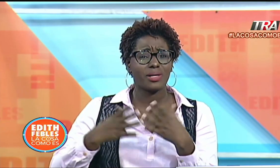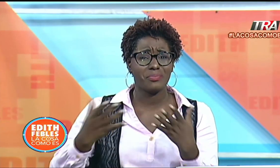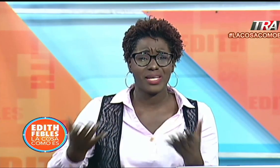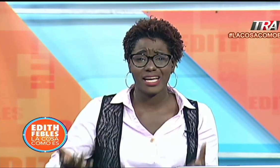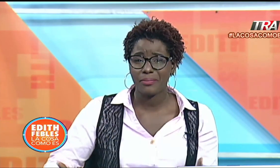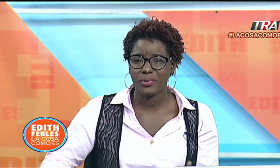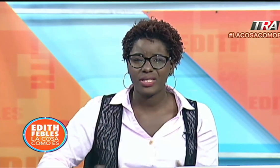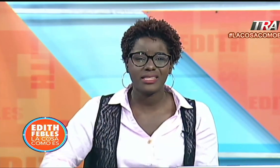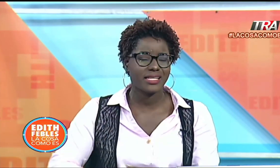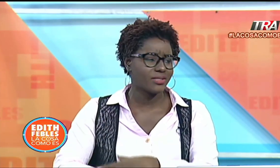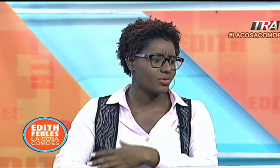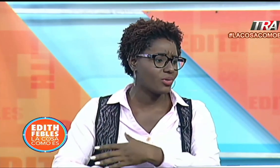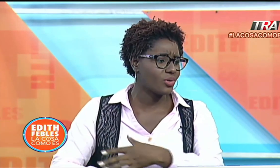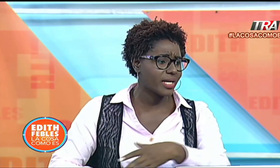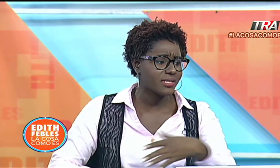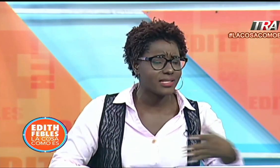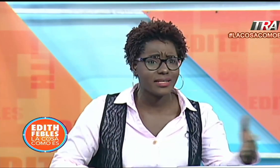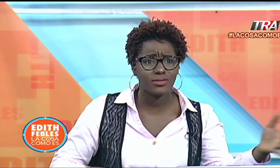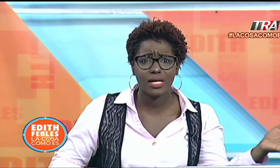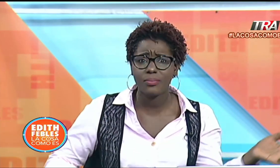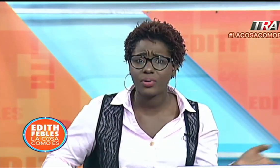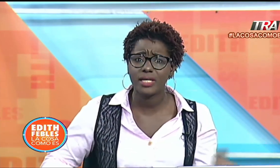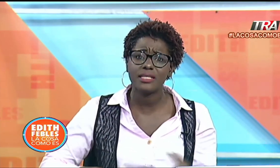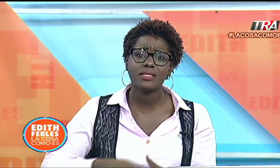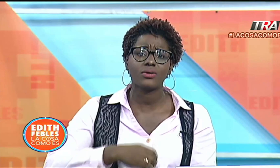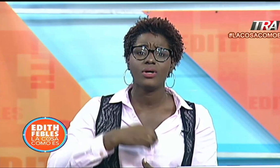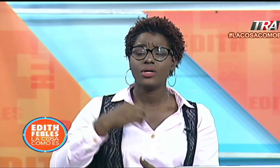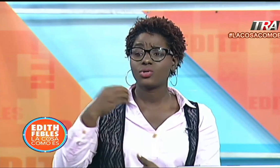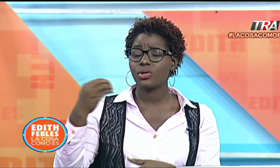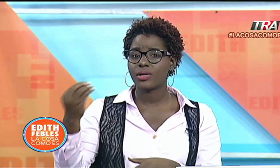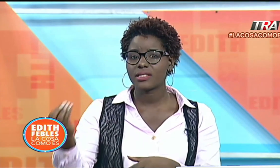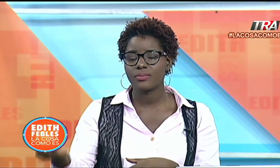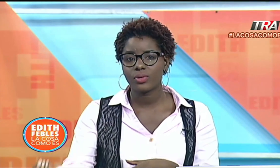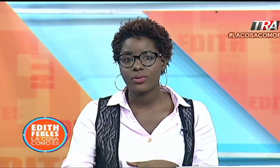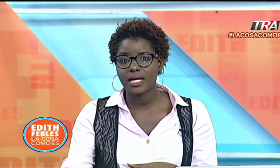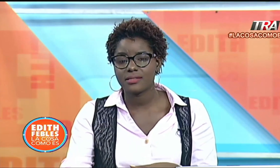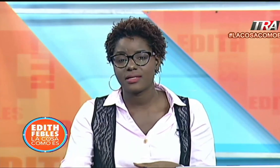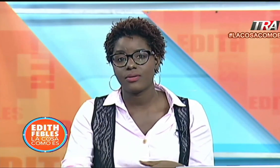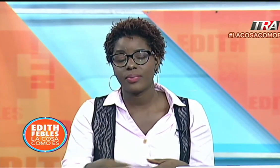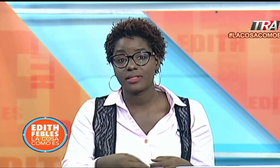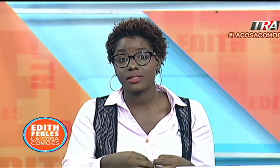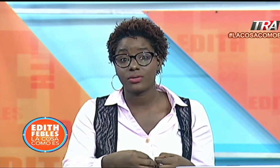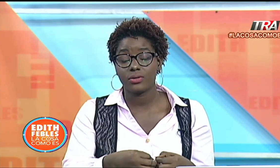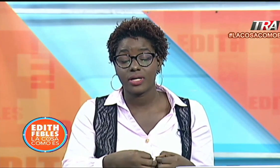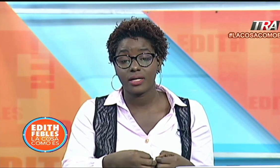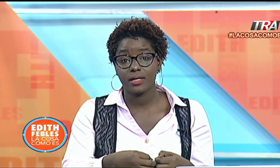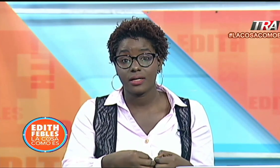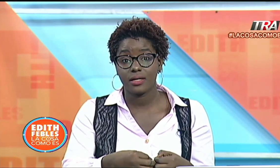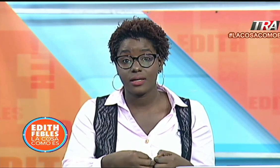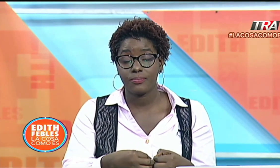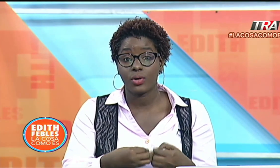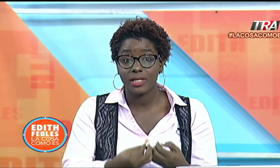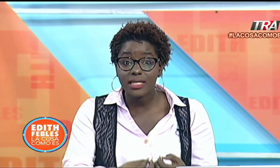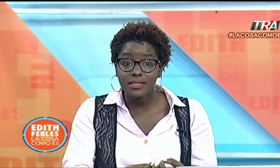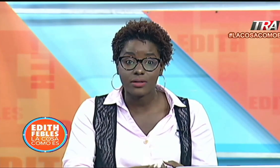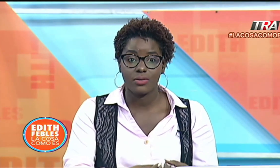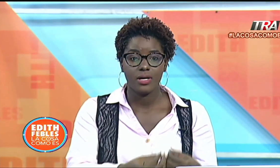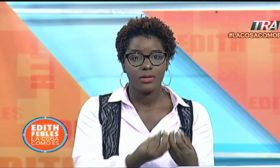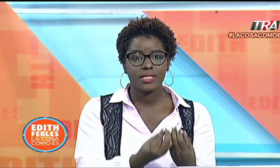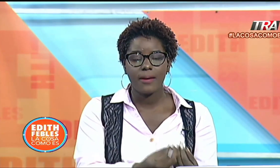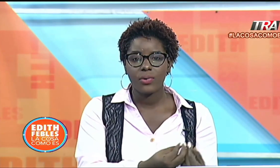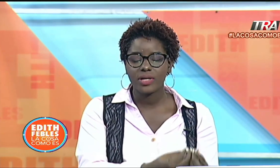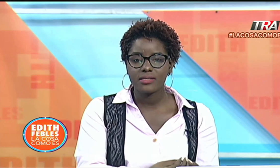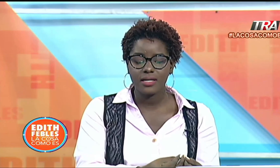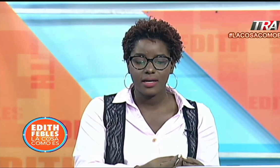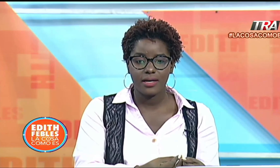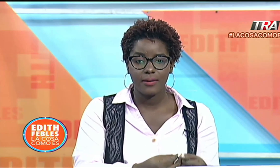todo lo que implica la política, todo lo que es el accionar político, todo lo que es involucrarse en un partido político. O